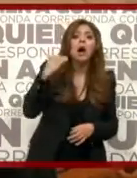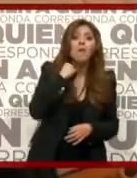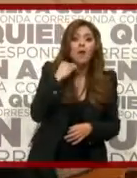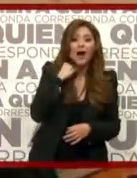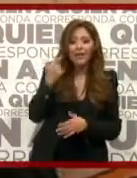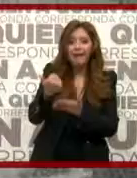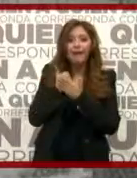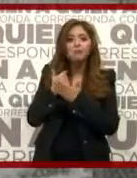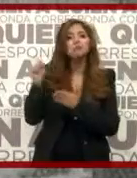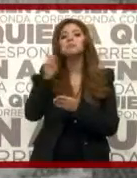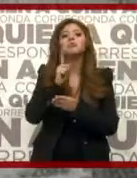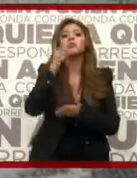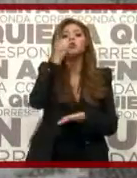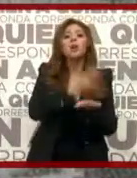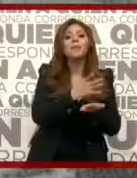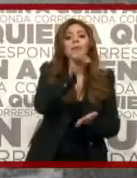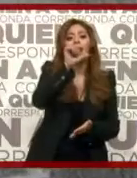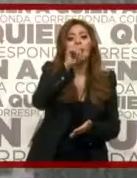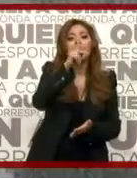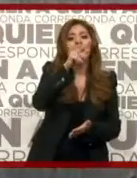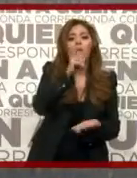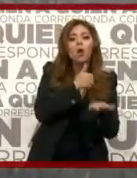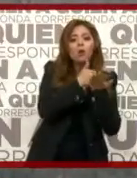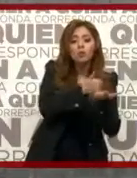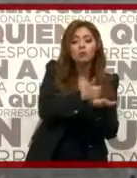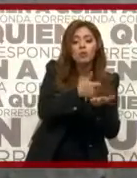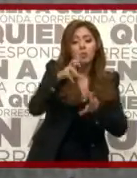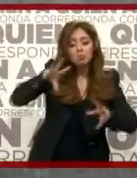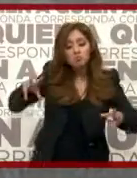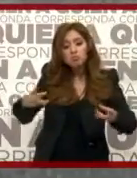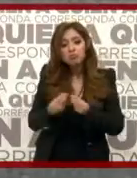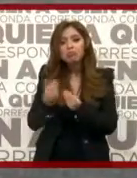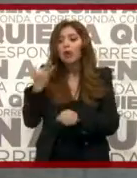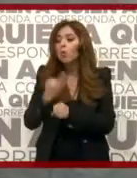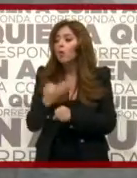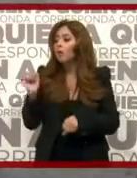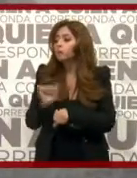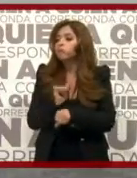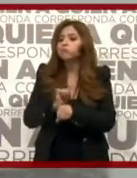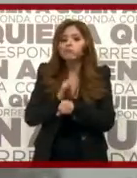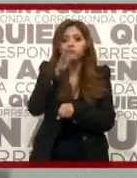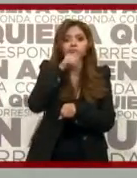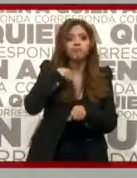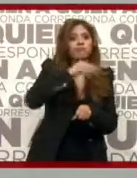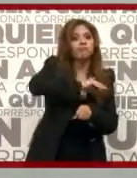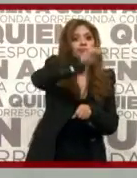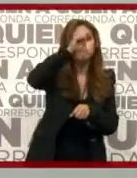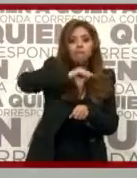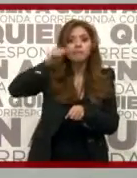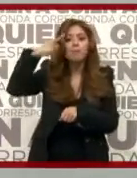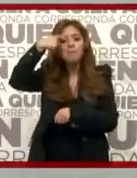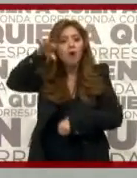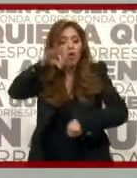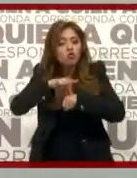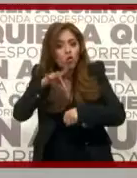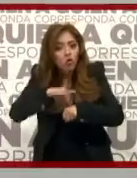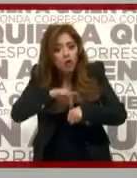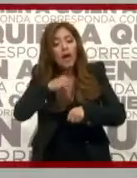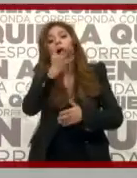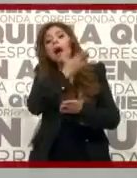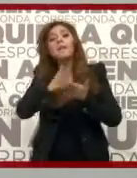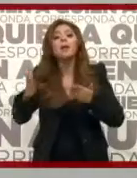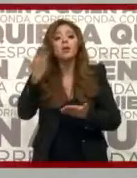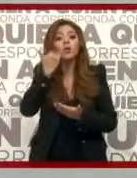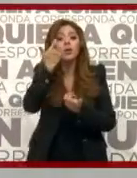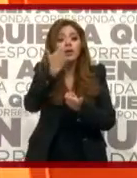doña María solo le tramitaron un amparo. En suma, carece de un vehículo para trasladarse a sus consultas médicas y además se quedó sin